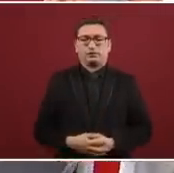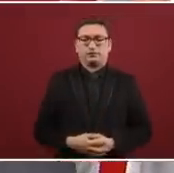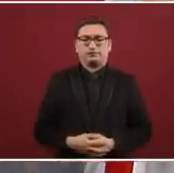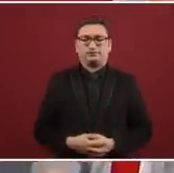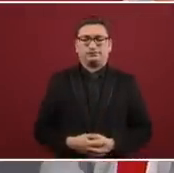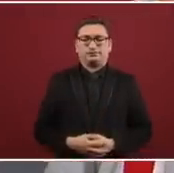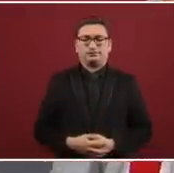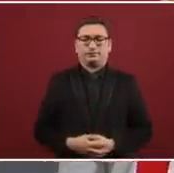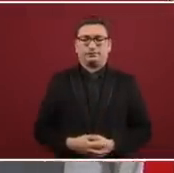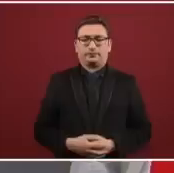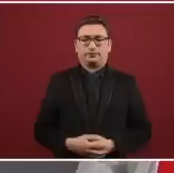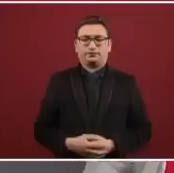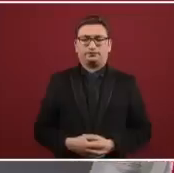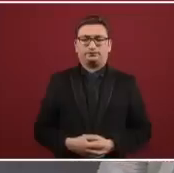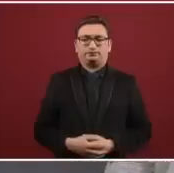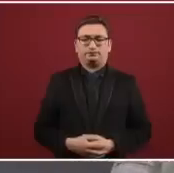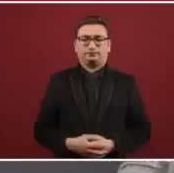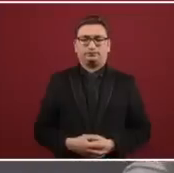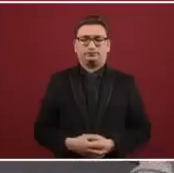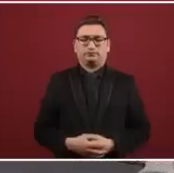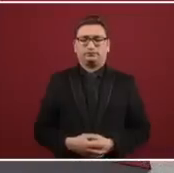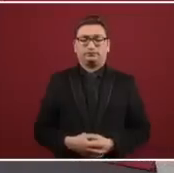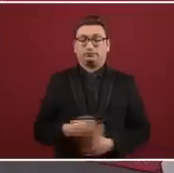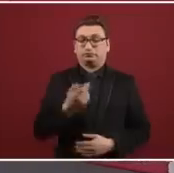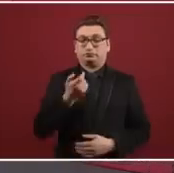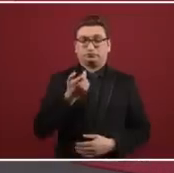estuvo muy bien el peso,